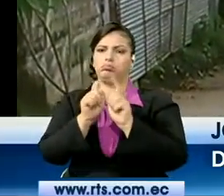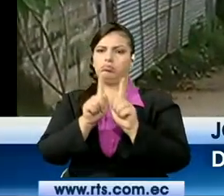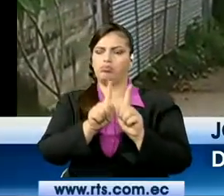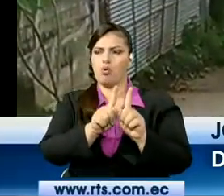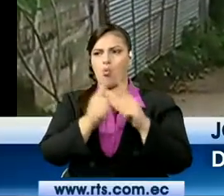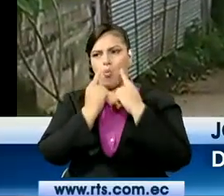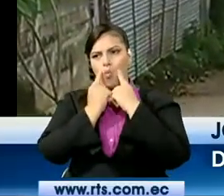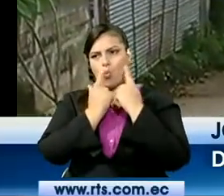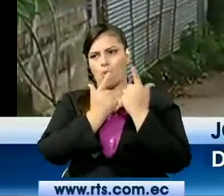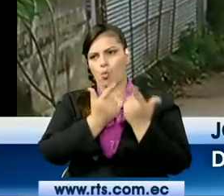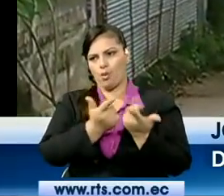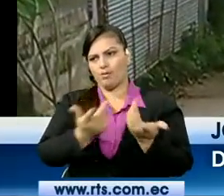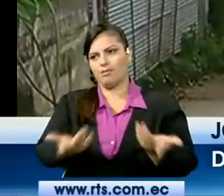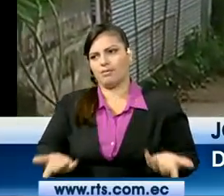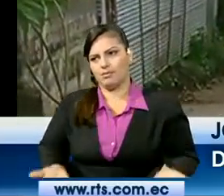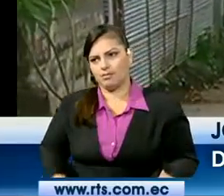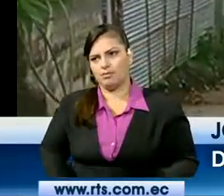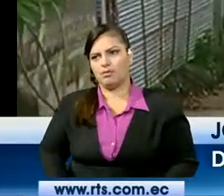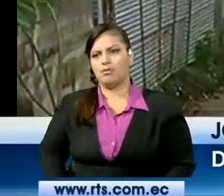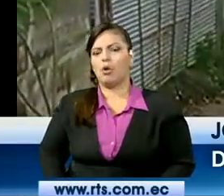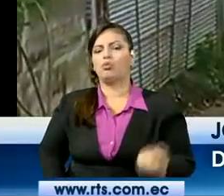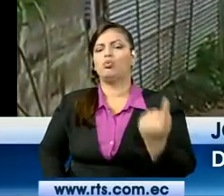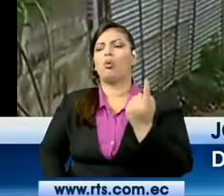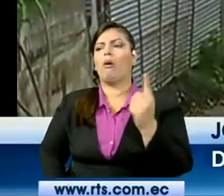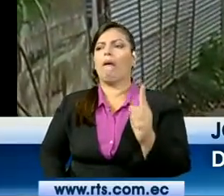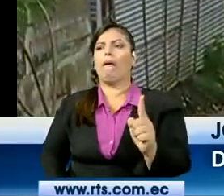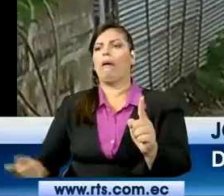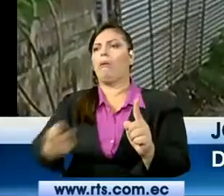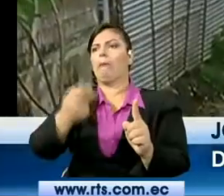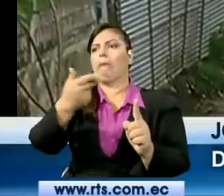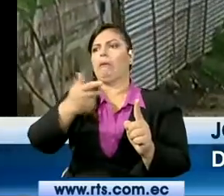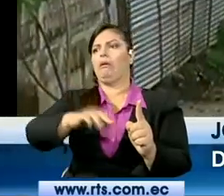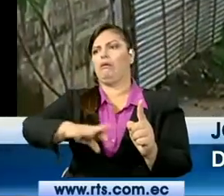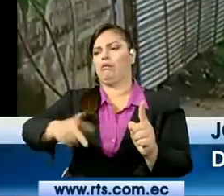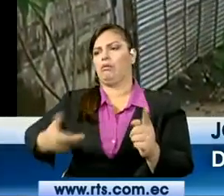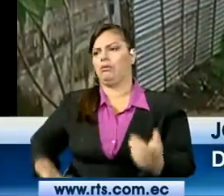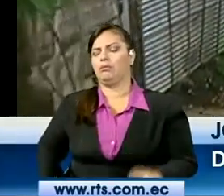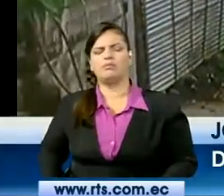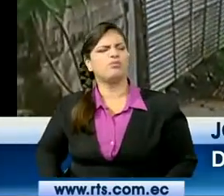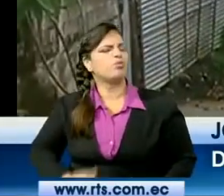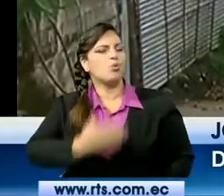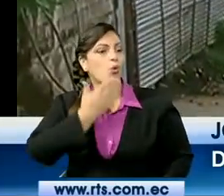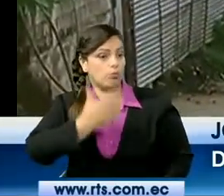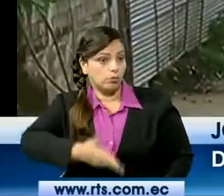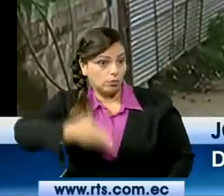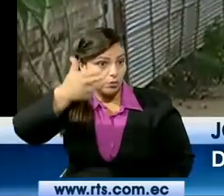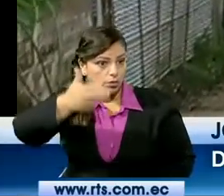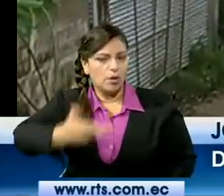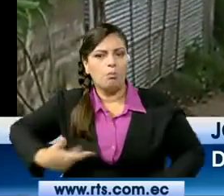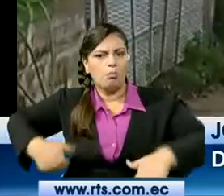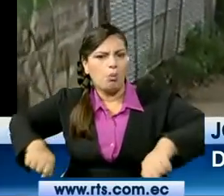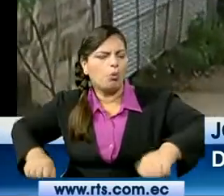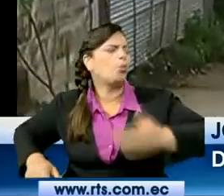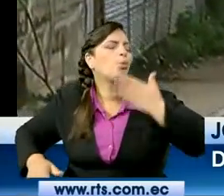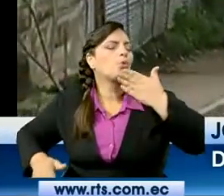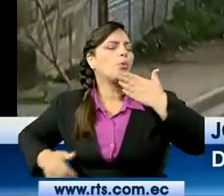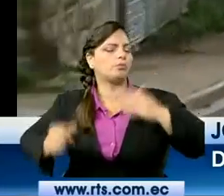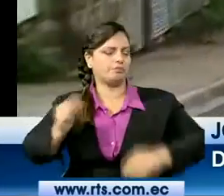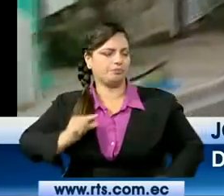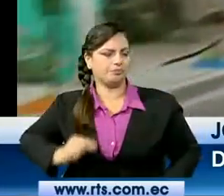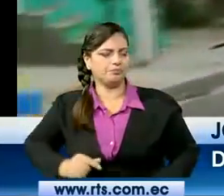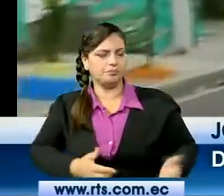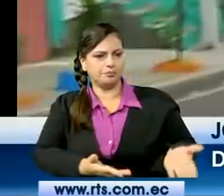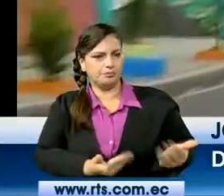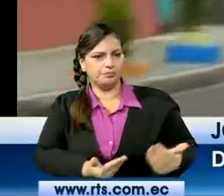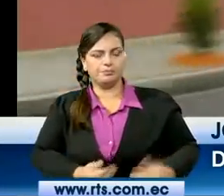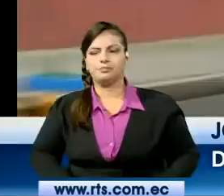de que llega a pasar algo, ¿no? ¿Cómo proceden a robarle? ¿Sacan armas de fuego? ¿Vienen en motocicleta? No, ¿cómo es el tema? El detalle